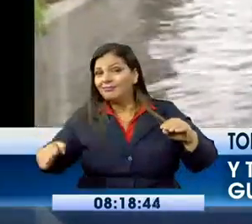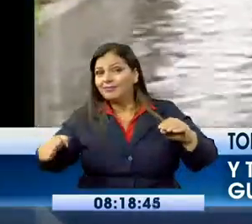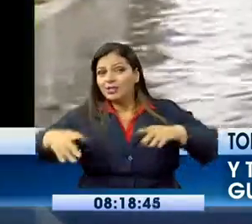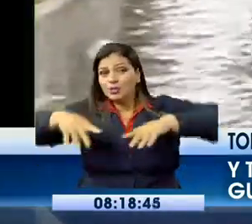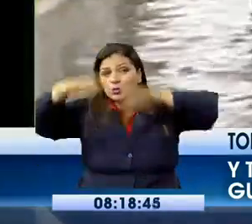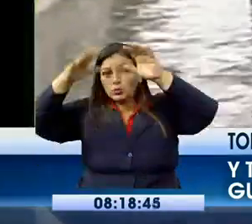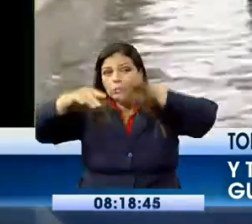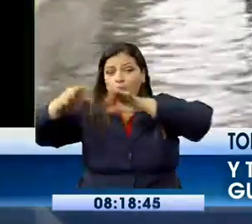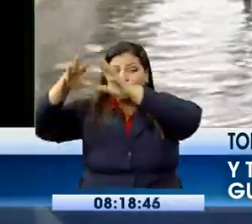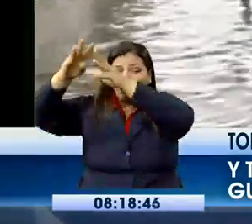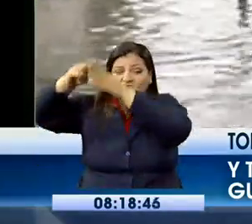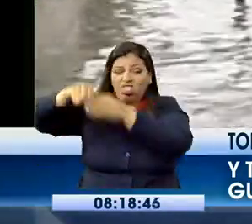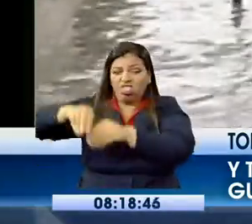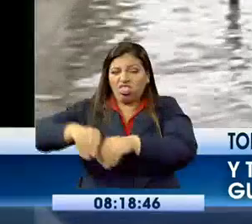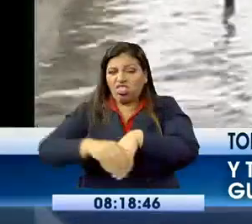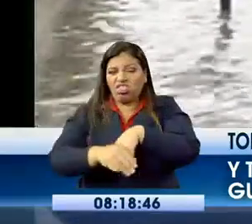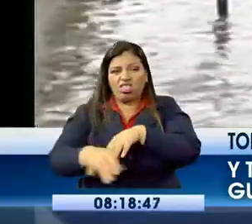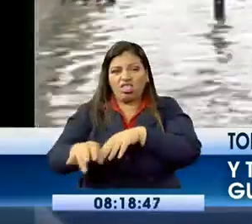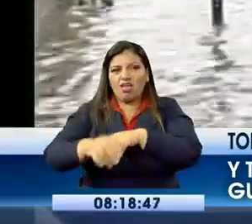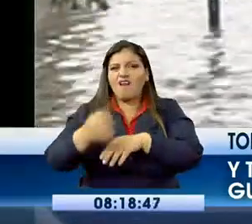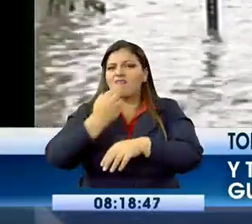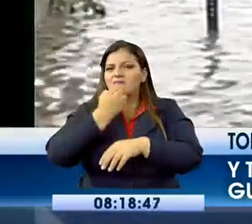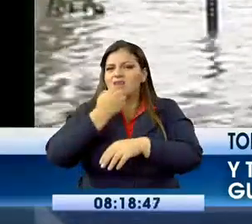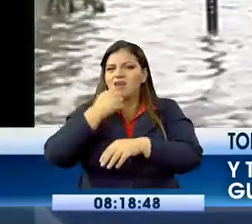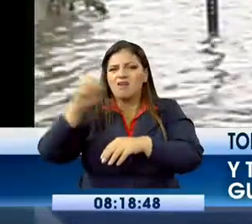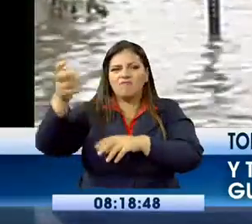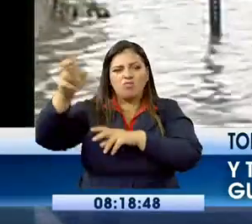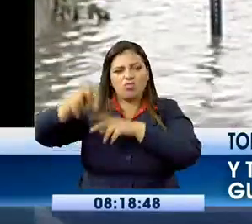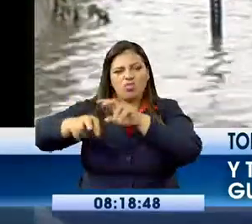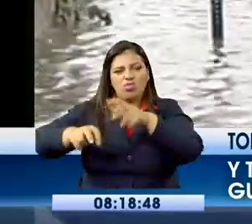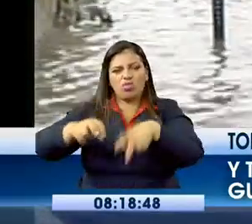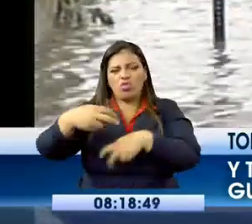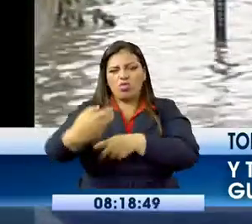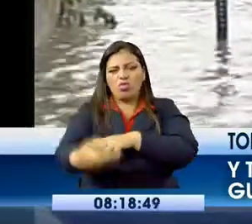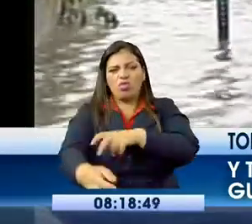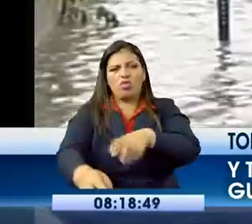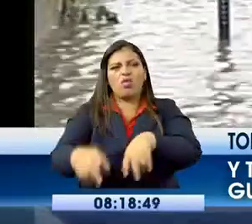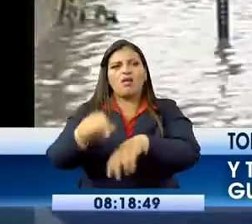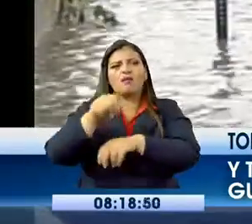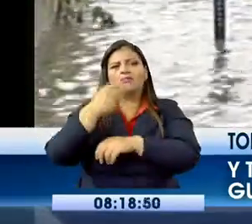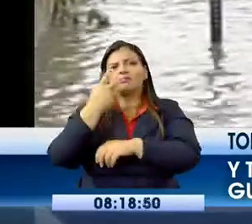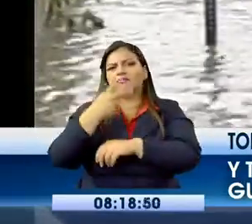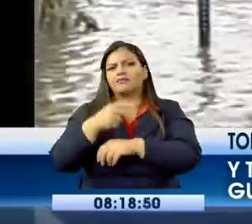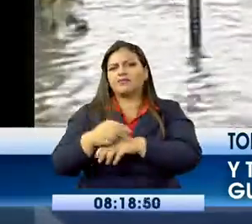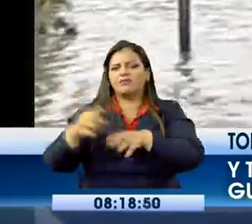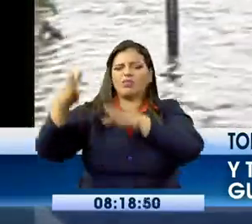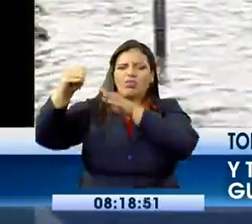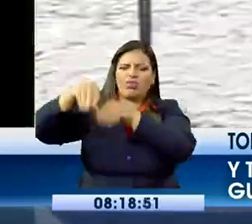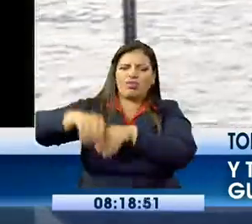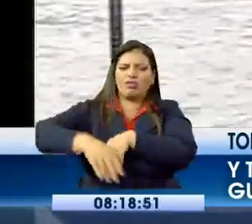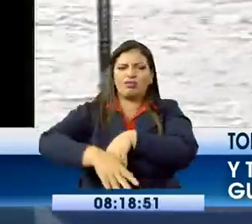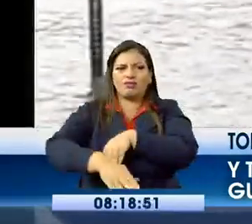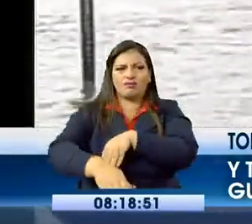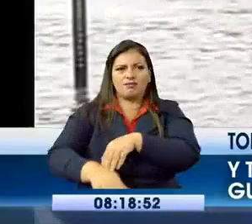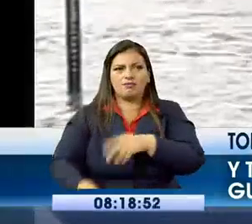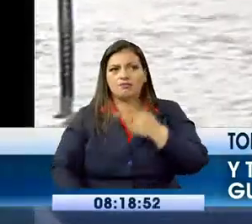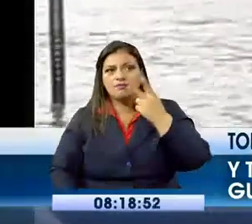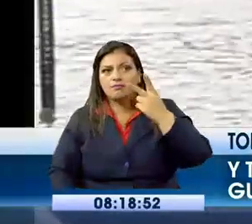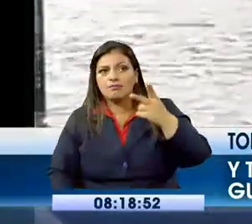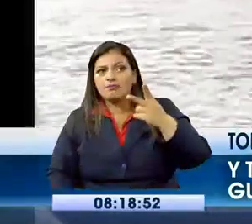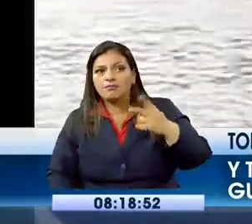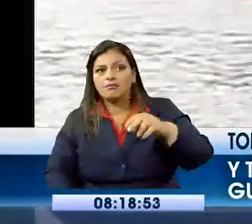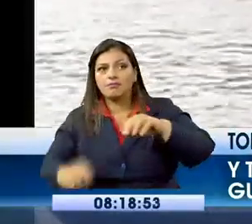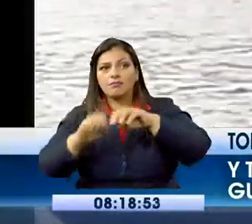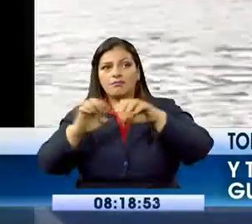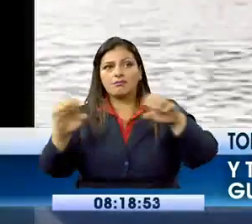Ahí vemos incluso, Hugo, Rosalena, gracias a Puerto Limpio, que hay personal ahí de Puerto Limpio que está tratando de evacuar un poco en la zona del sumidero.